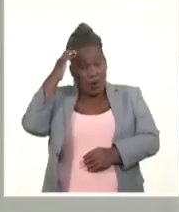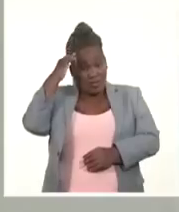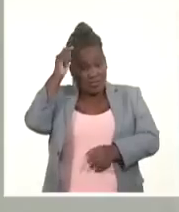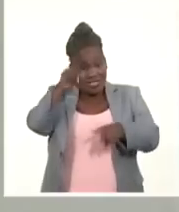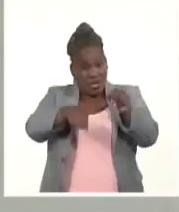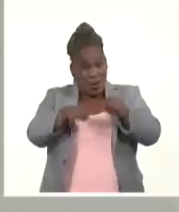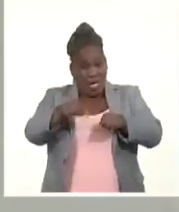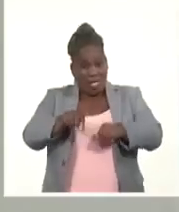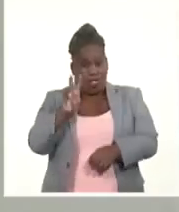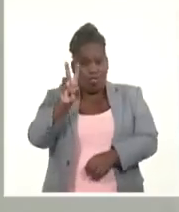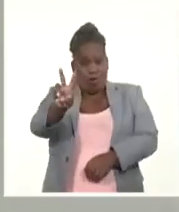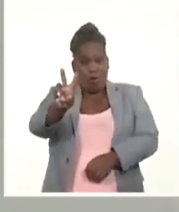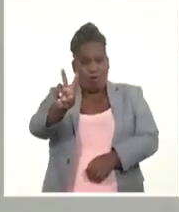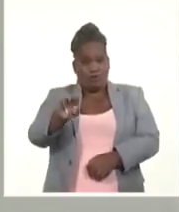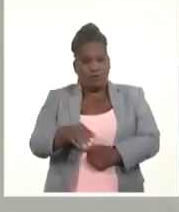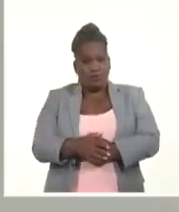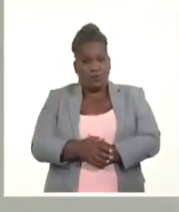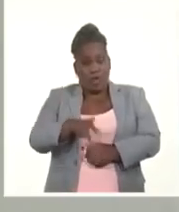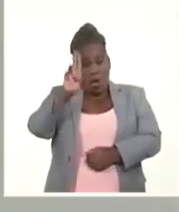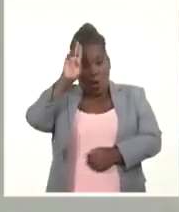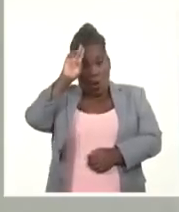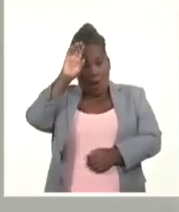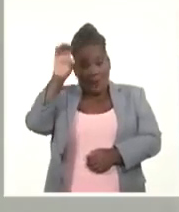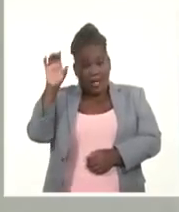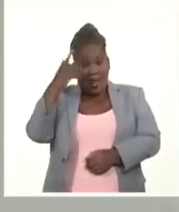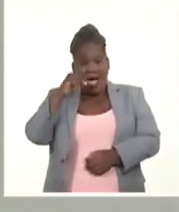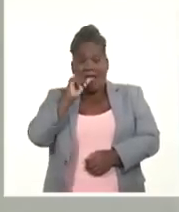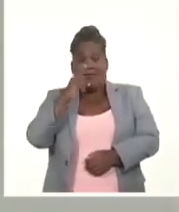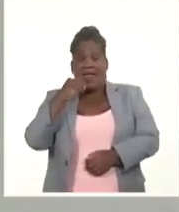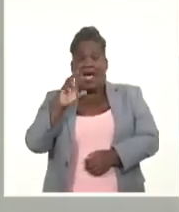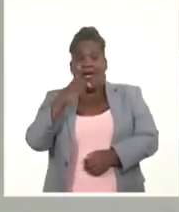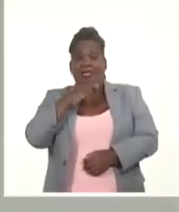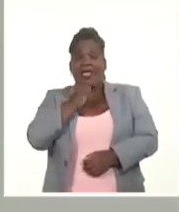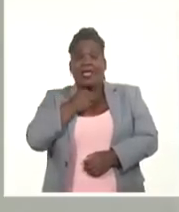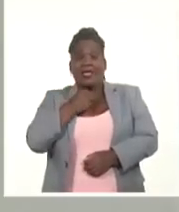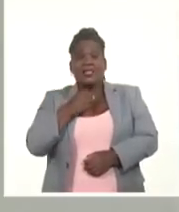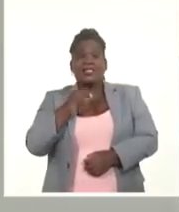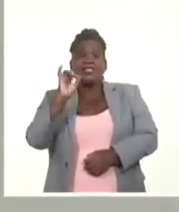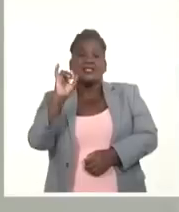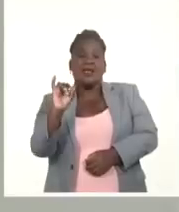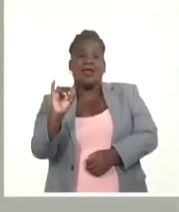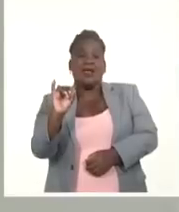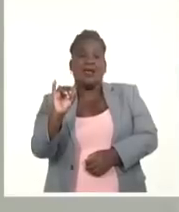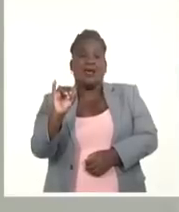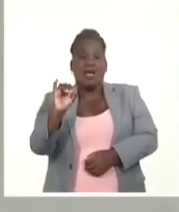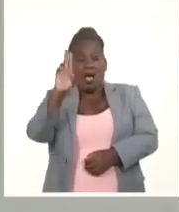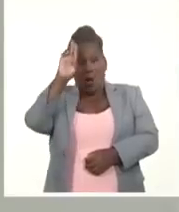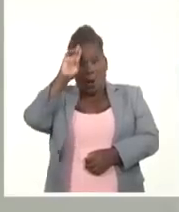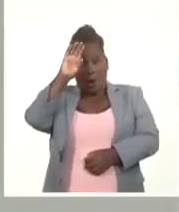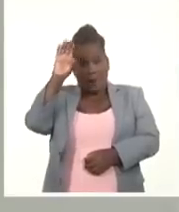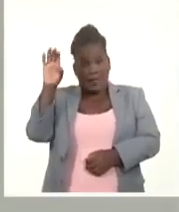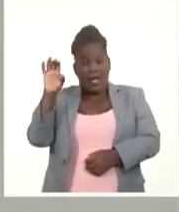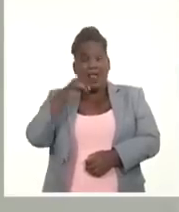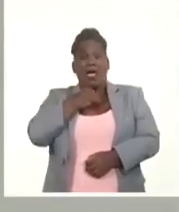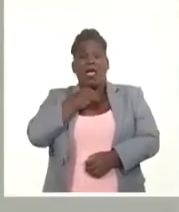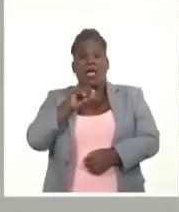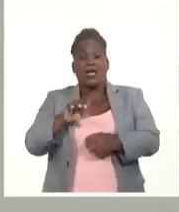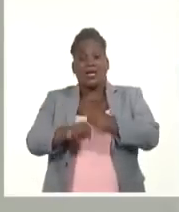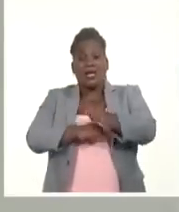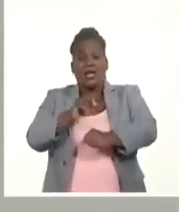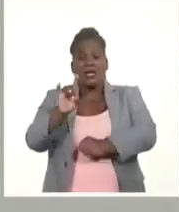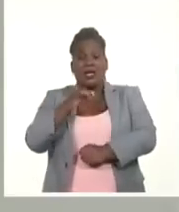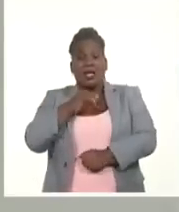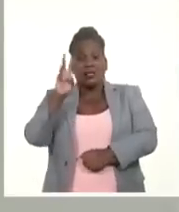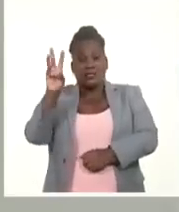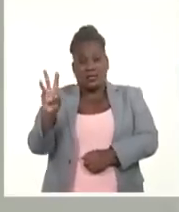2 pacientes, el Hospital Freire de Andrade, 6 pacientes, el Hospital Miguel Enríquez, 3 pacientes, y